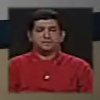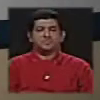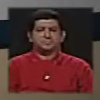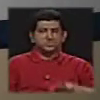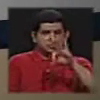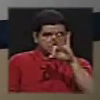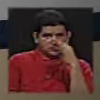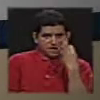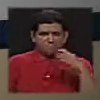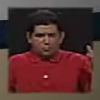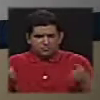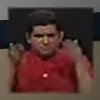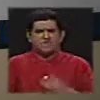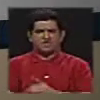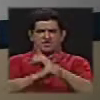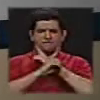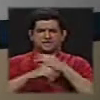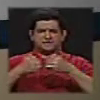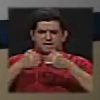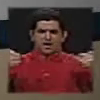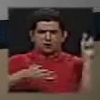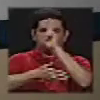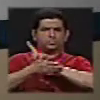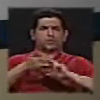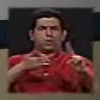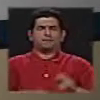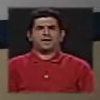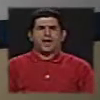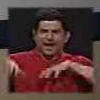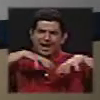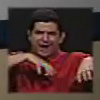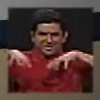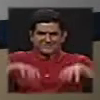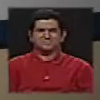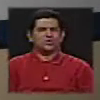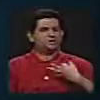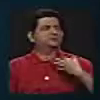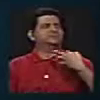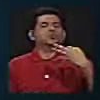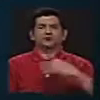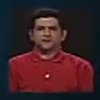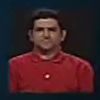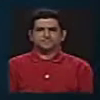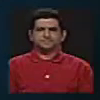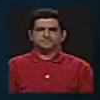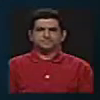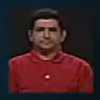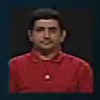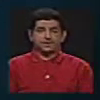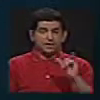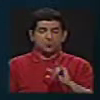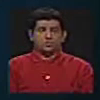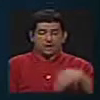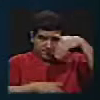cómo instan a defender la autonomía universitaria con acciones cotidianas. Y en esta